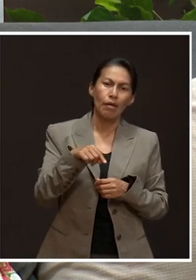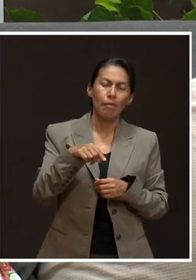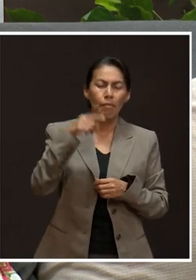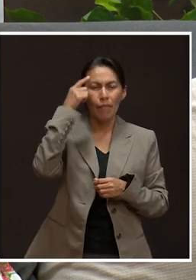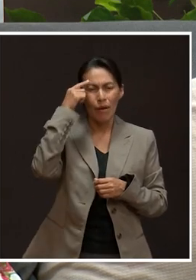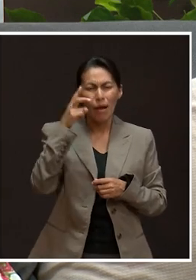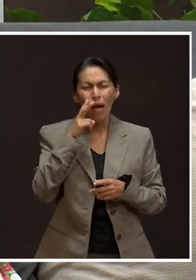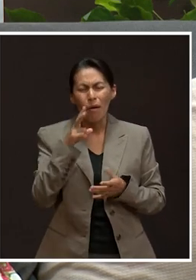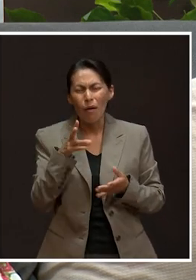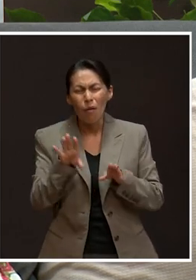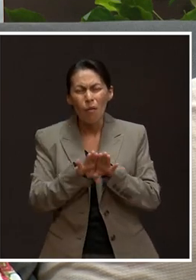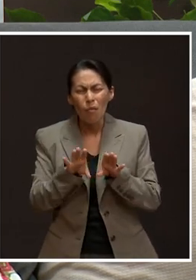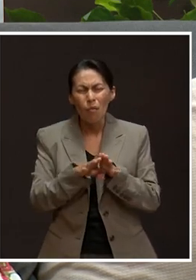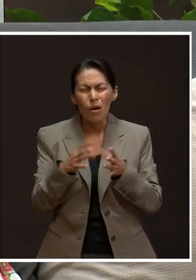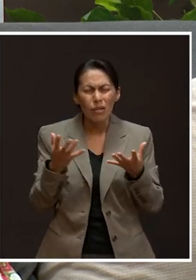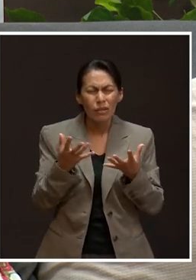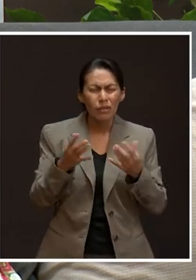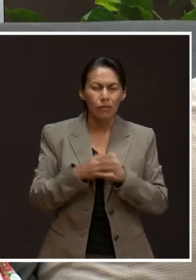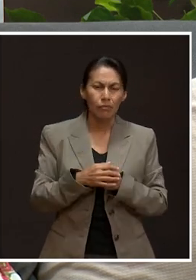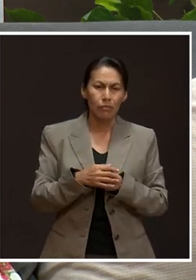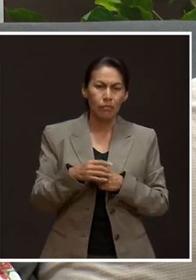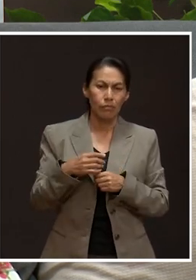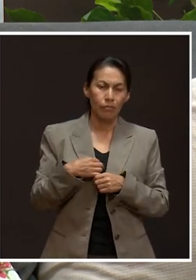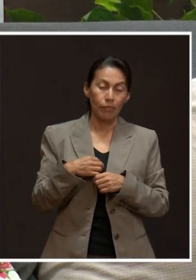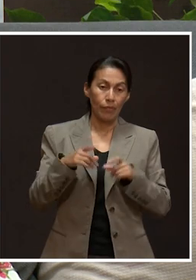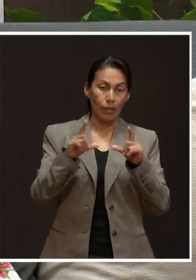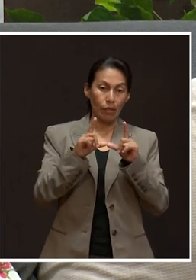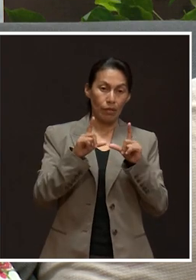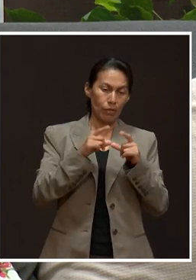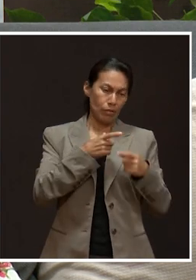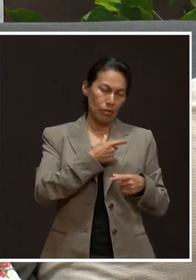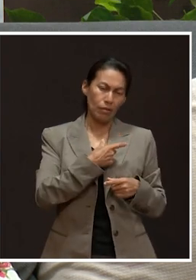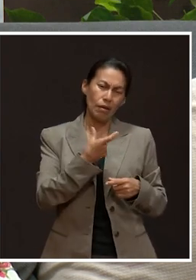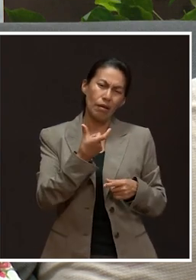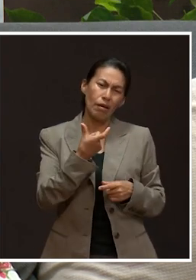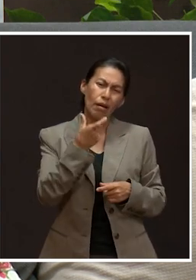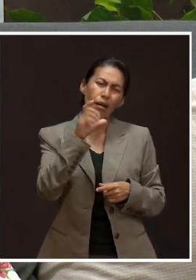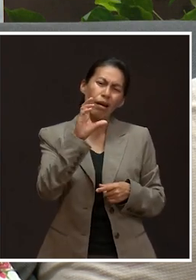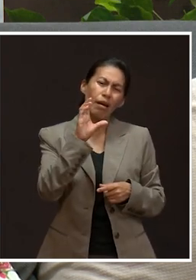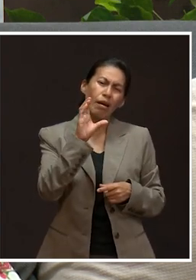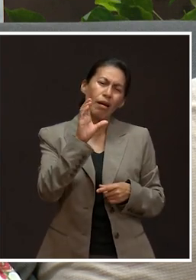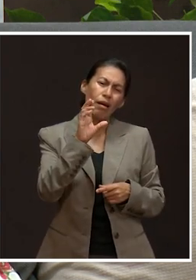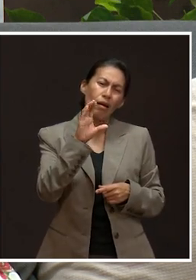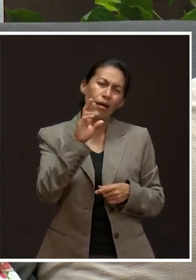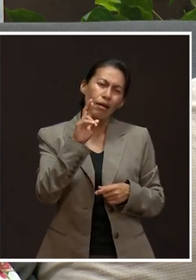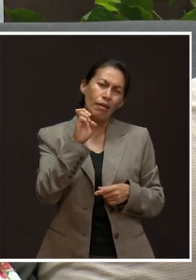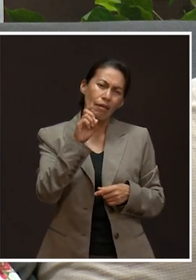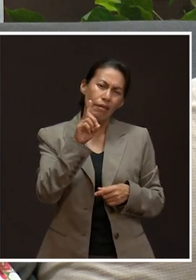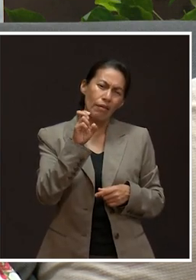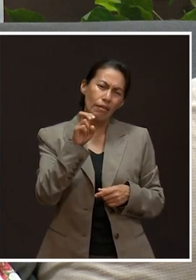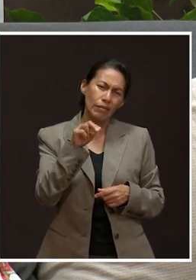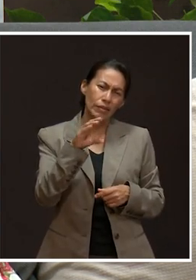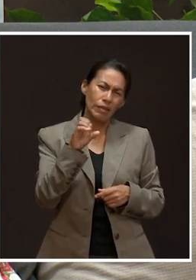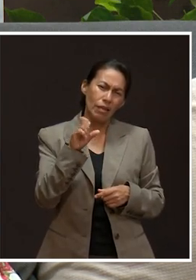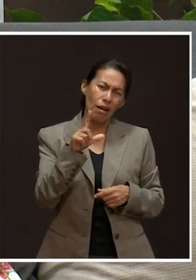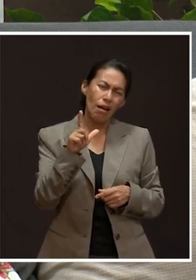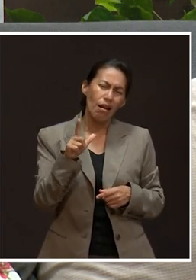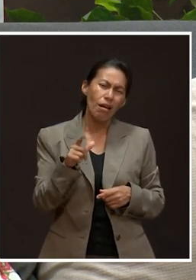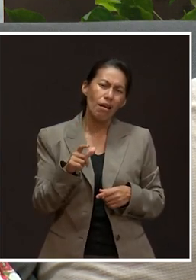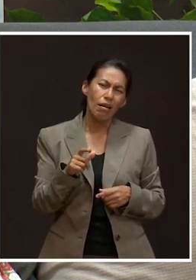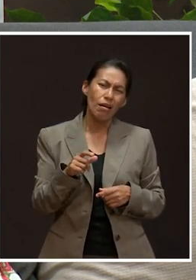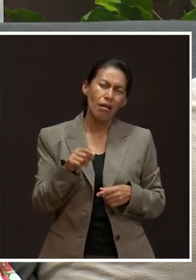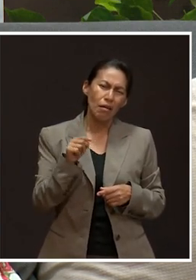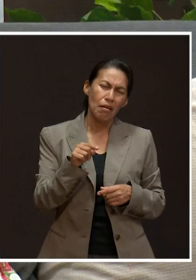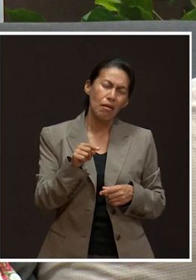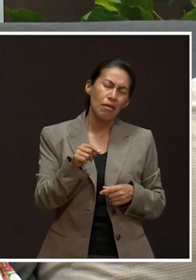en lo que yo estaba orando, y tenía una seguridad de que iba a haber algo para mí. Entonces, lloraba todos los días